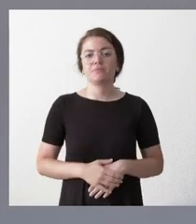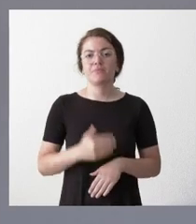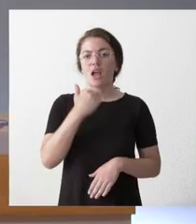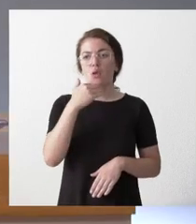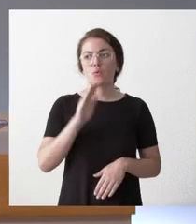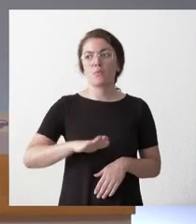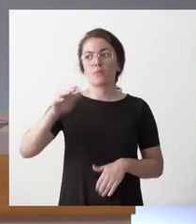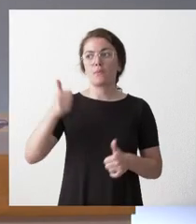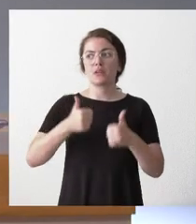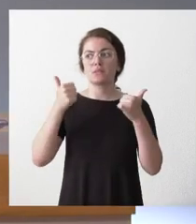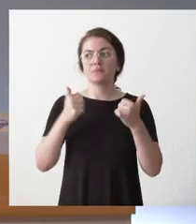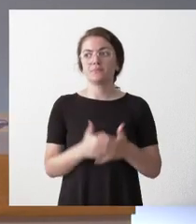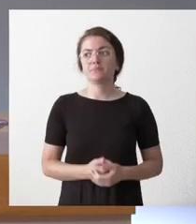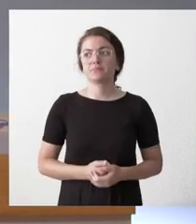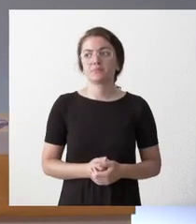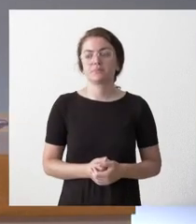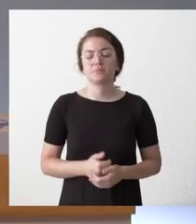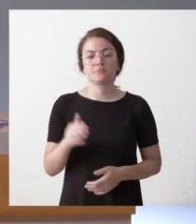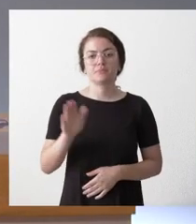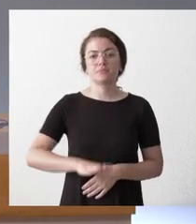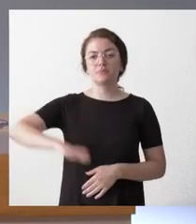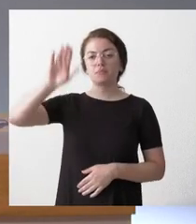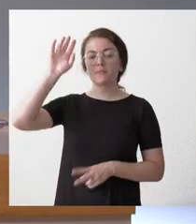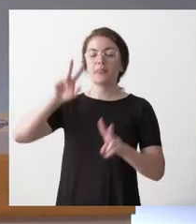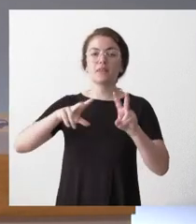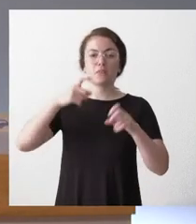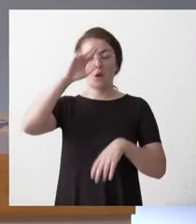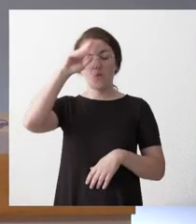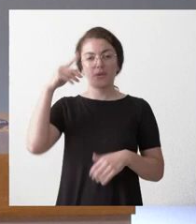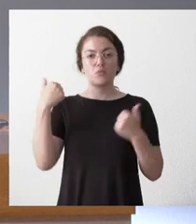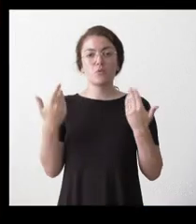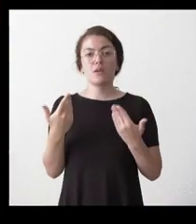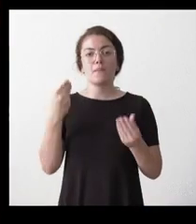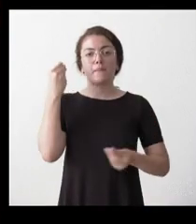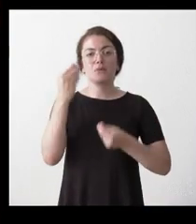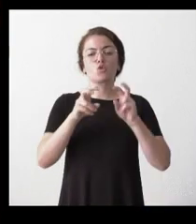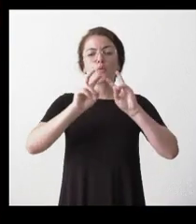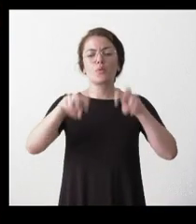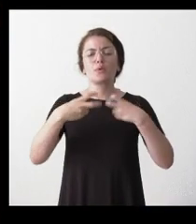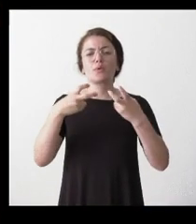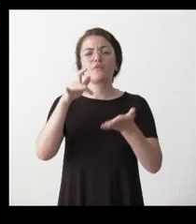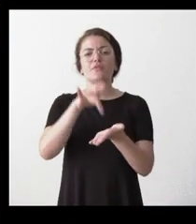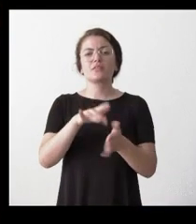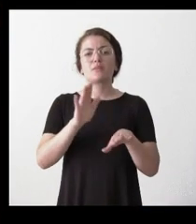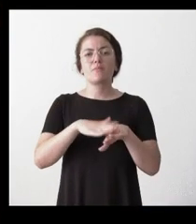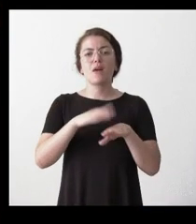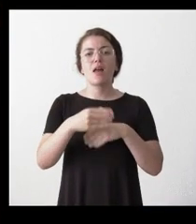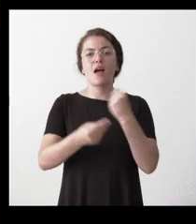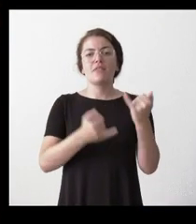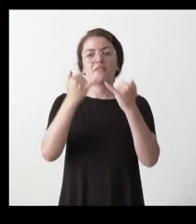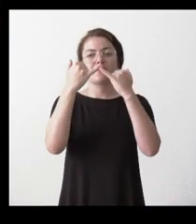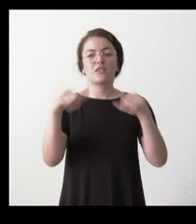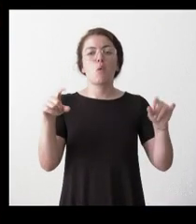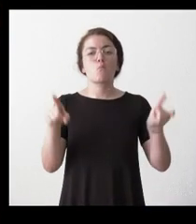más? Una cuestión que se me había olvidado durante la rueda de prensa. Creo que han modificado la fecha para la celebración de músicos en la naturaleza. No sé si nos